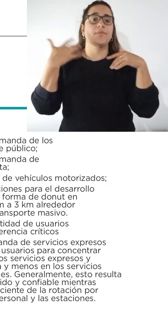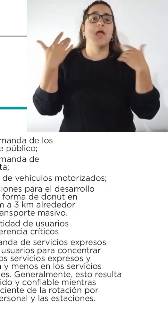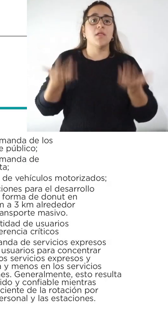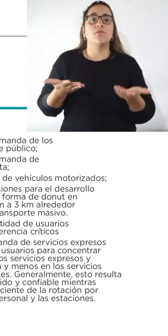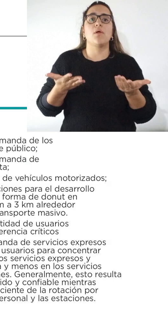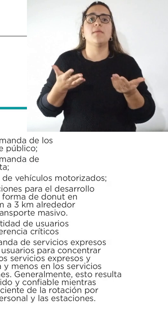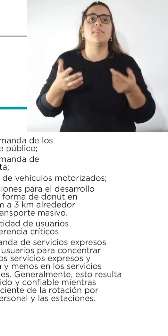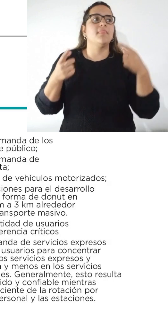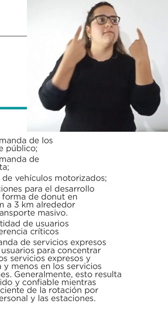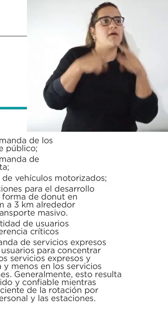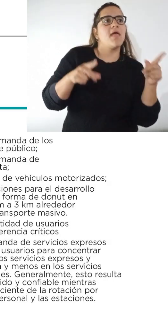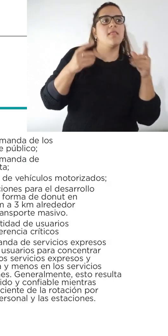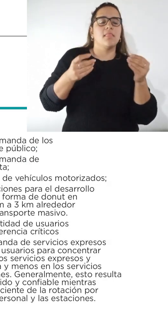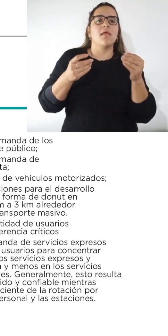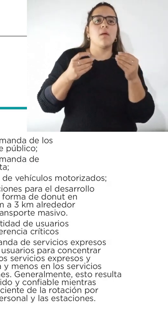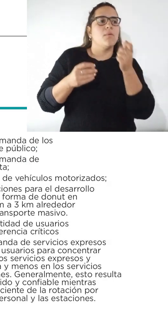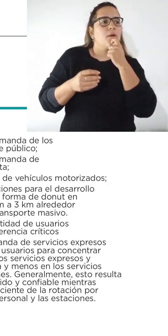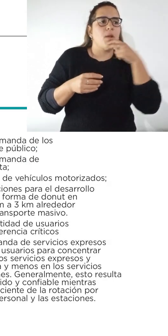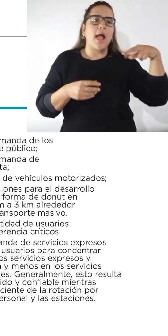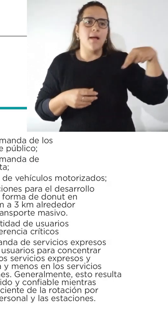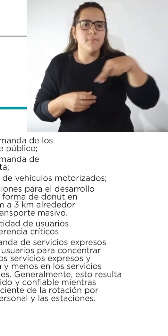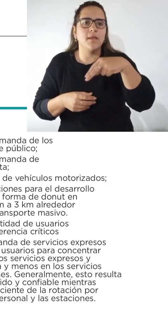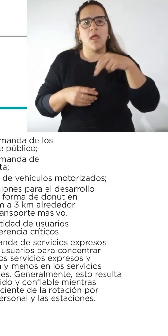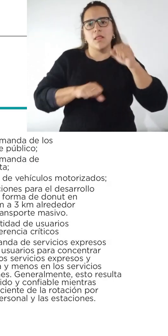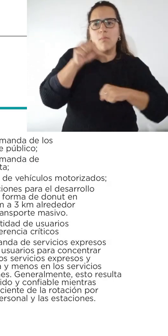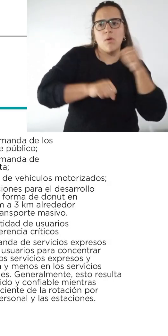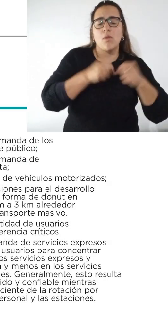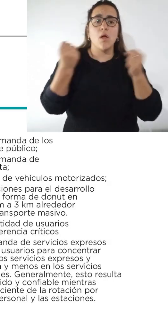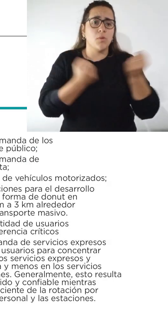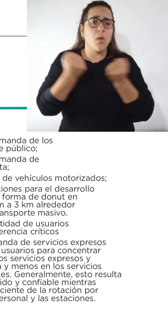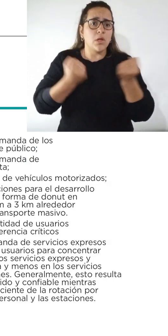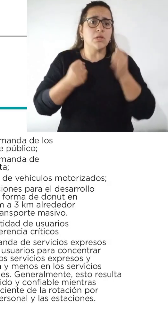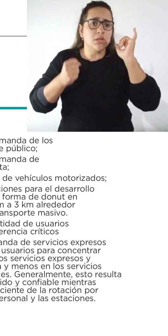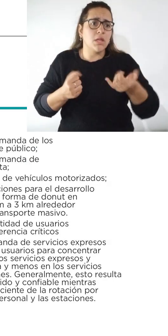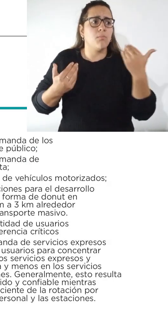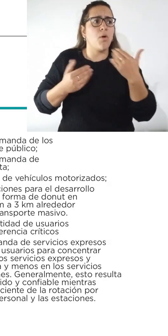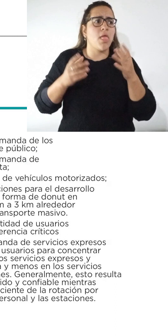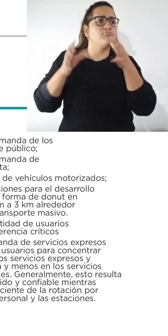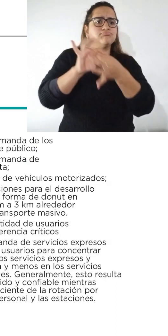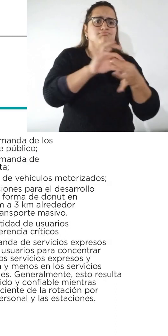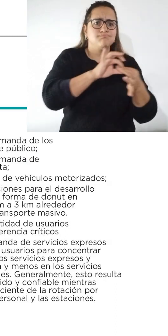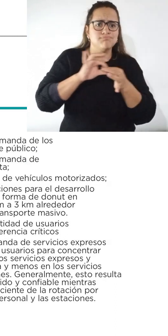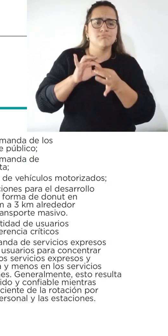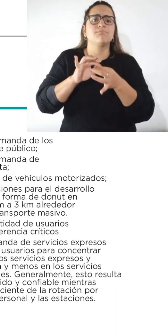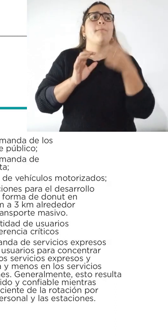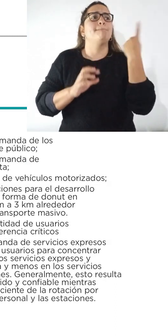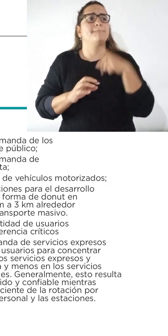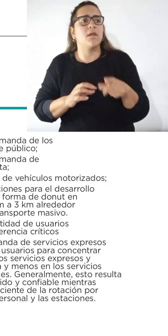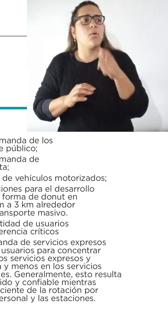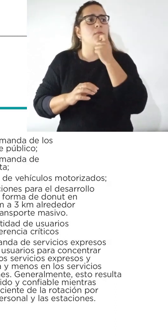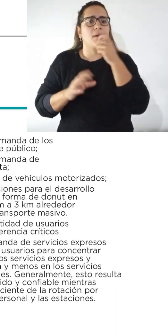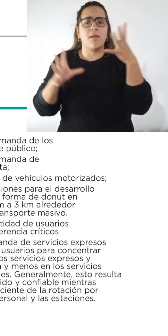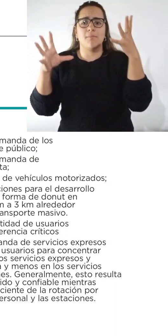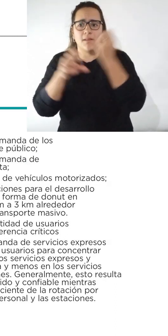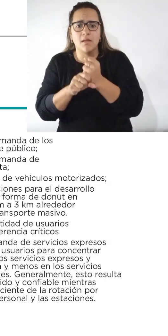destinos. Esto es lo opuesto que pasa con modos como la caminata, la bicicleta o el automóvil, que sí permiten esa conexión, pero